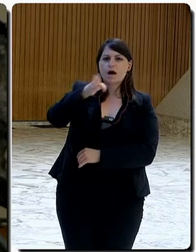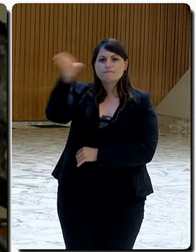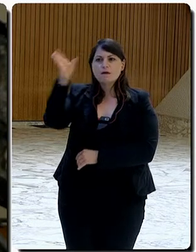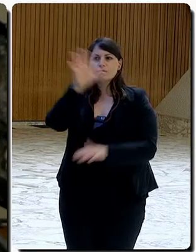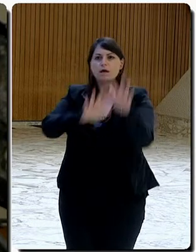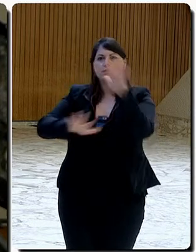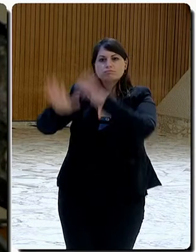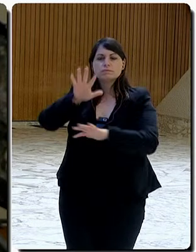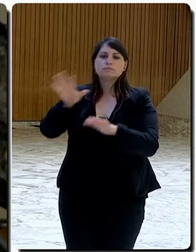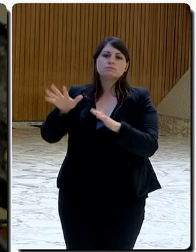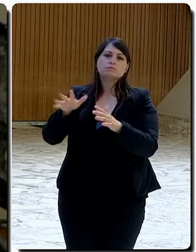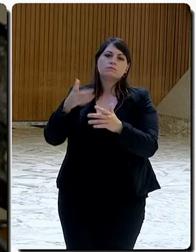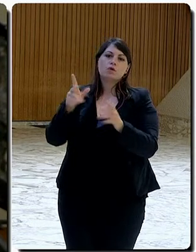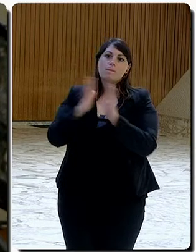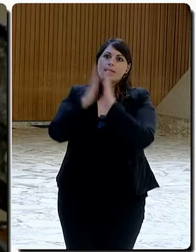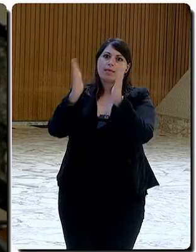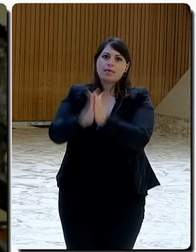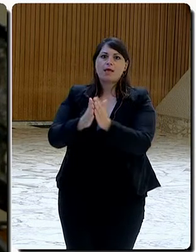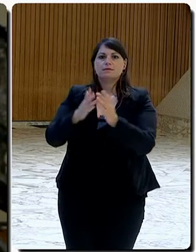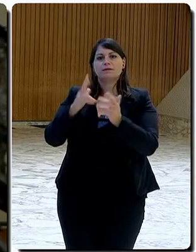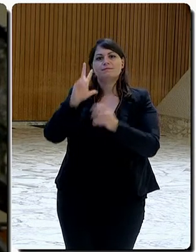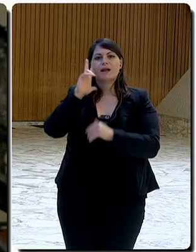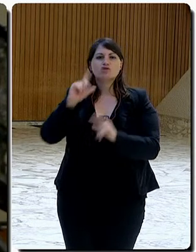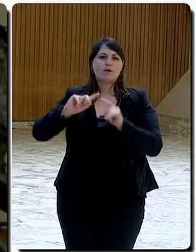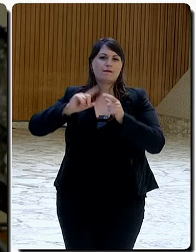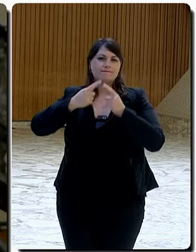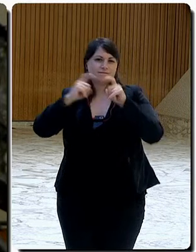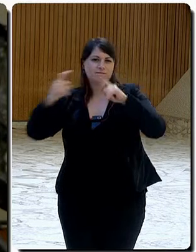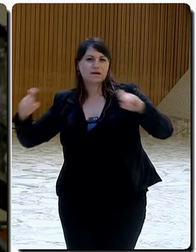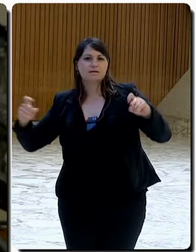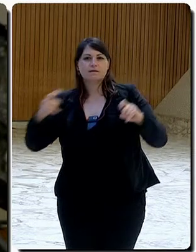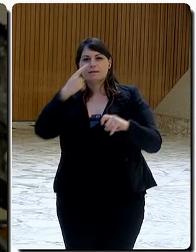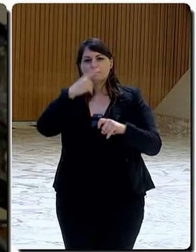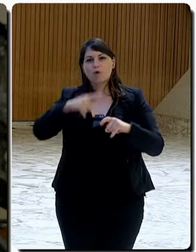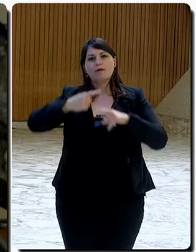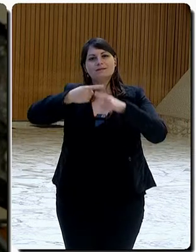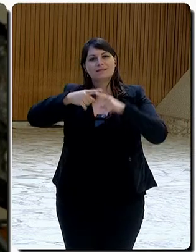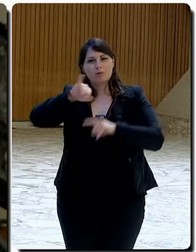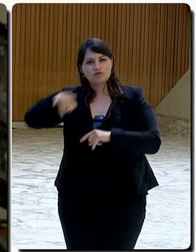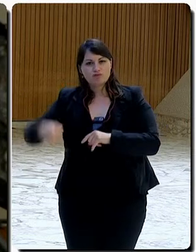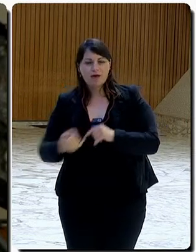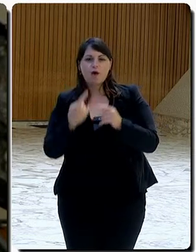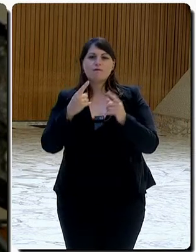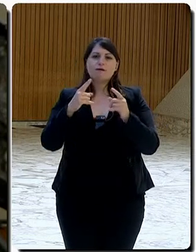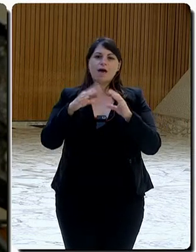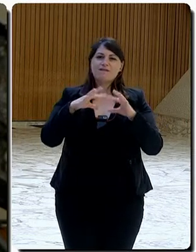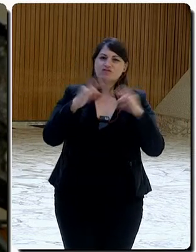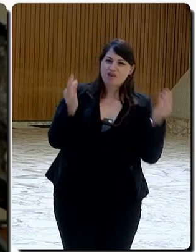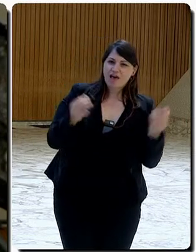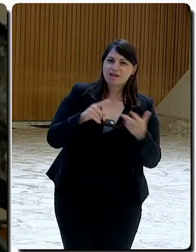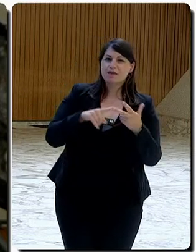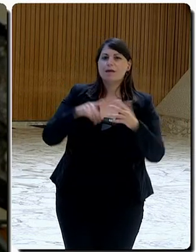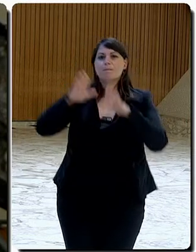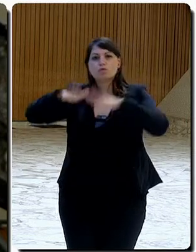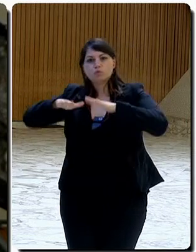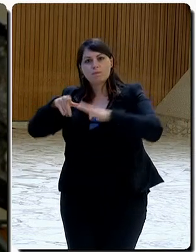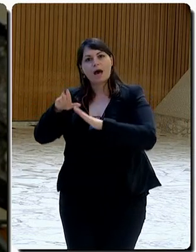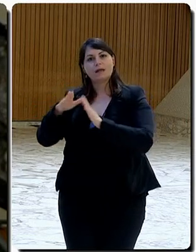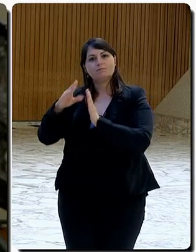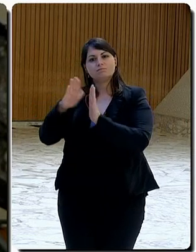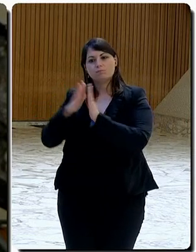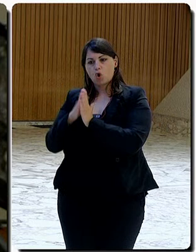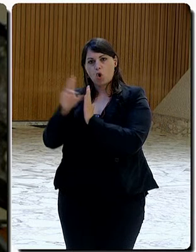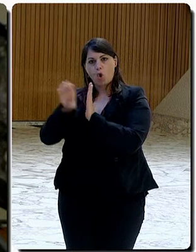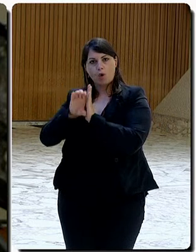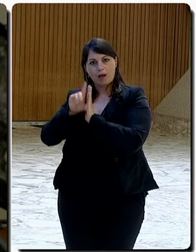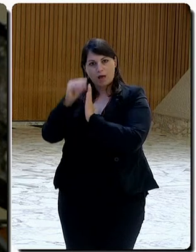incluso estuvo con los musulmanes y estudió el Corán. Y estando en estos andares, una mañana se despertó con un